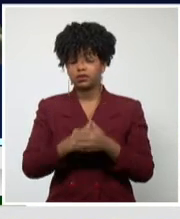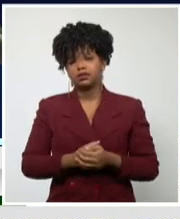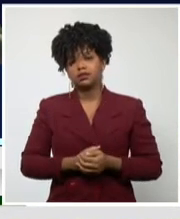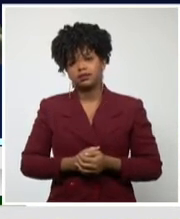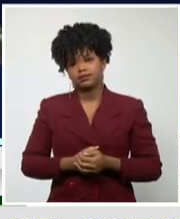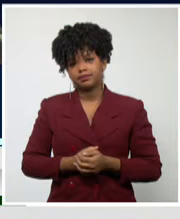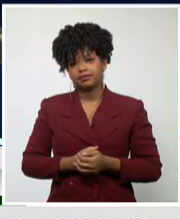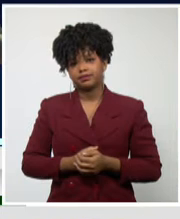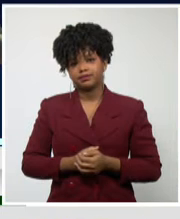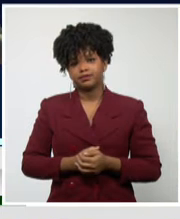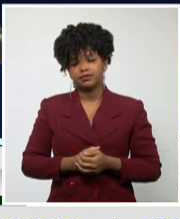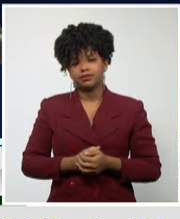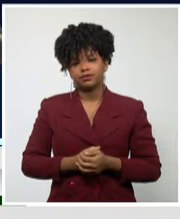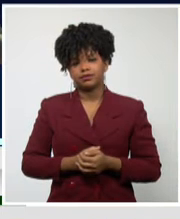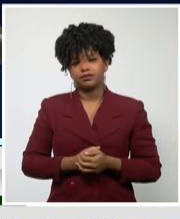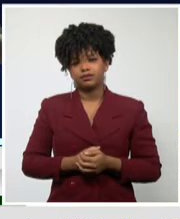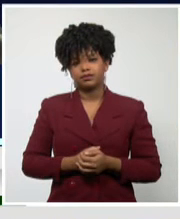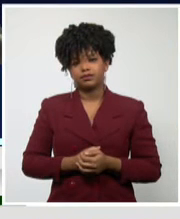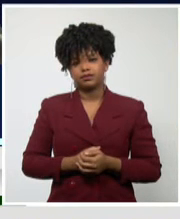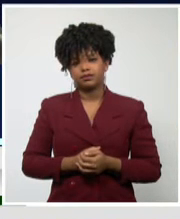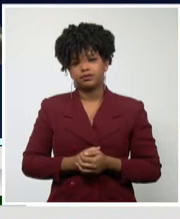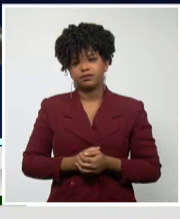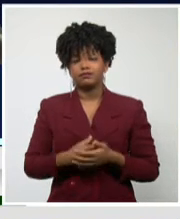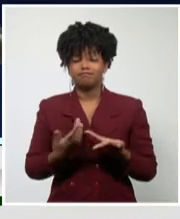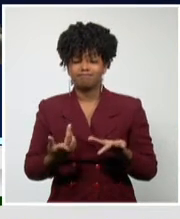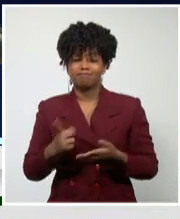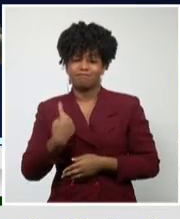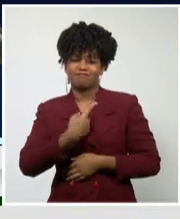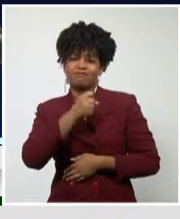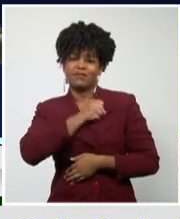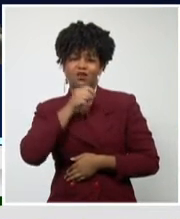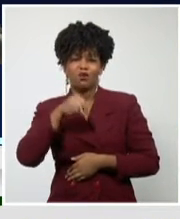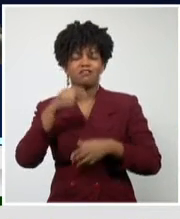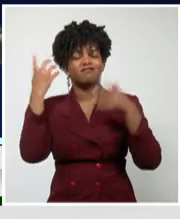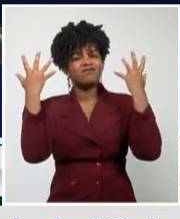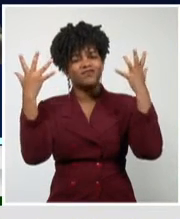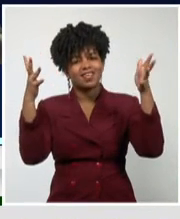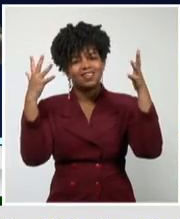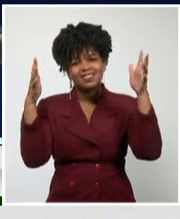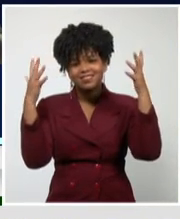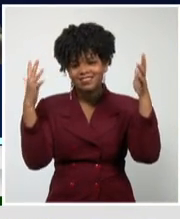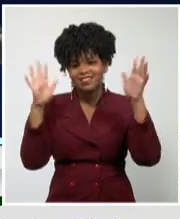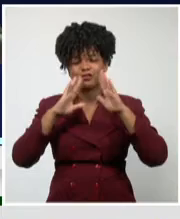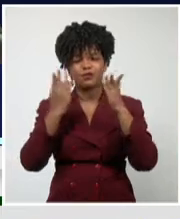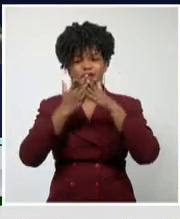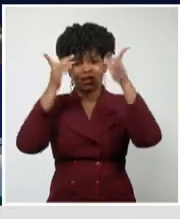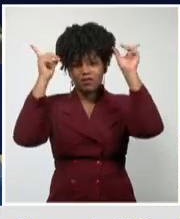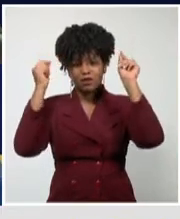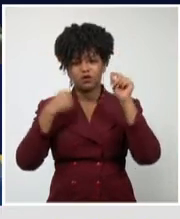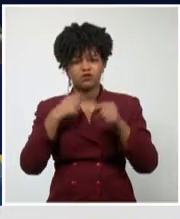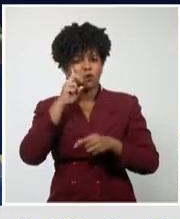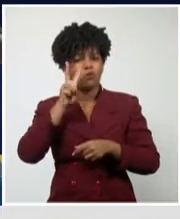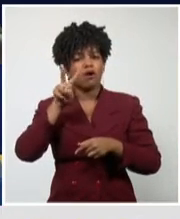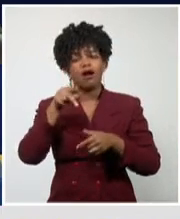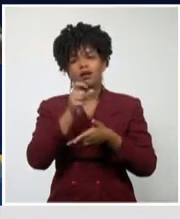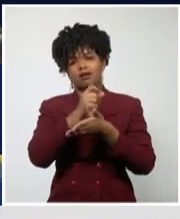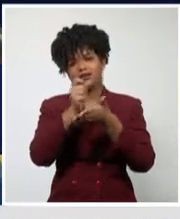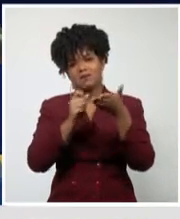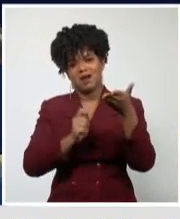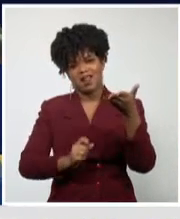británica en este caso. Entonces, queremos en el día de hoy felicitarlo yo busqué unas palabras, se plantea que hay más de